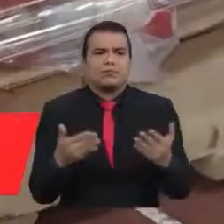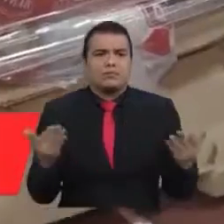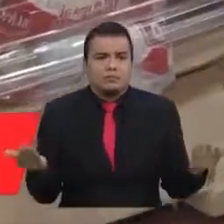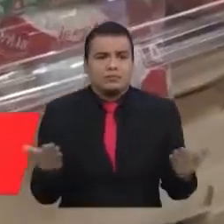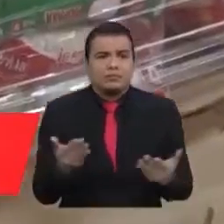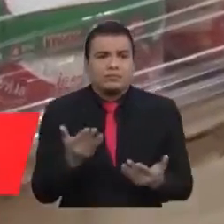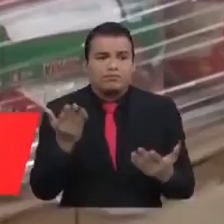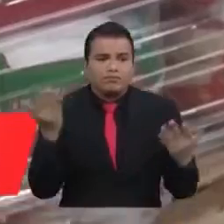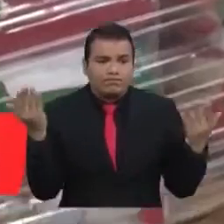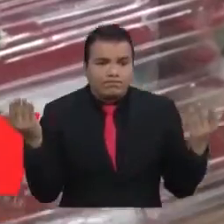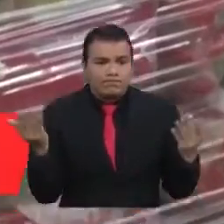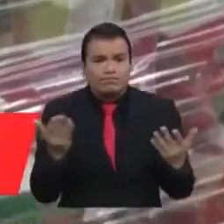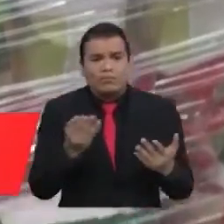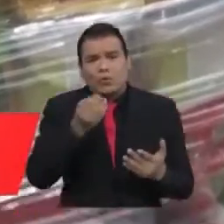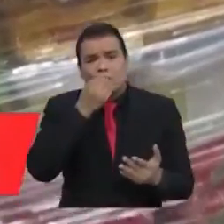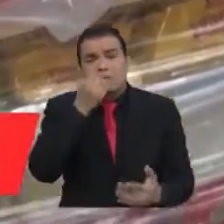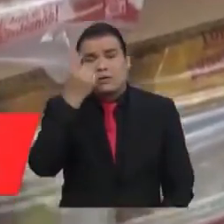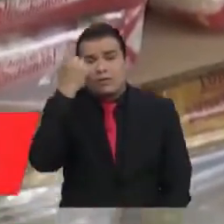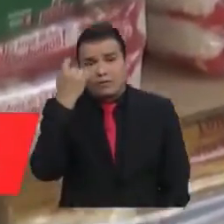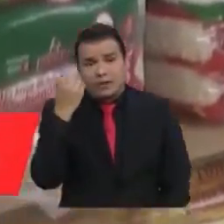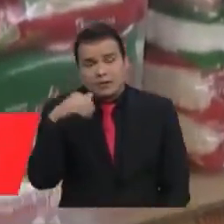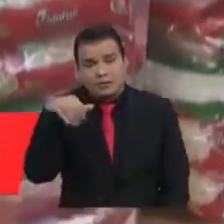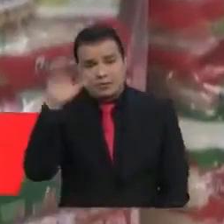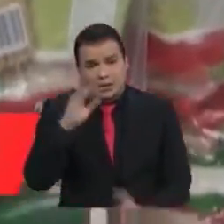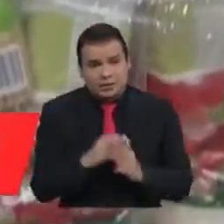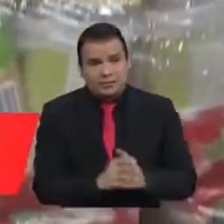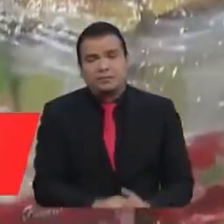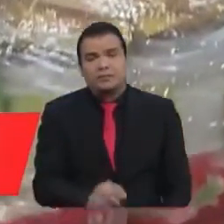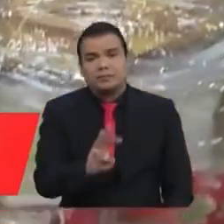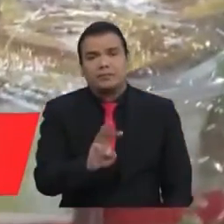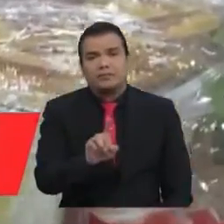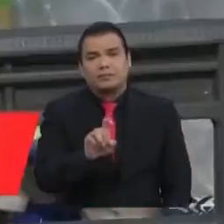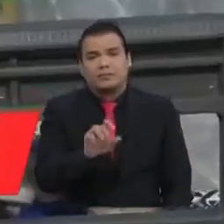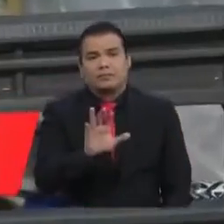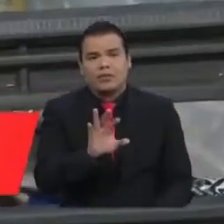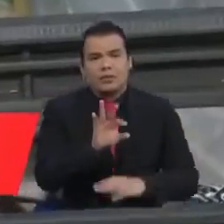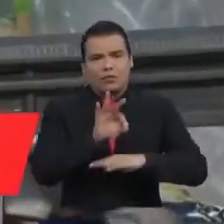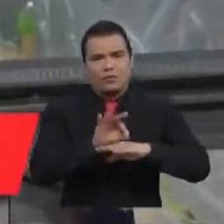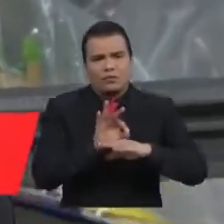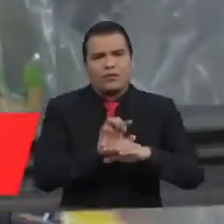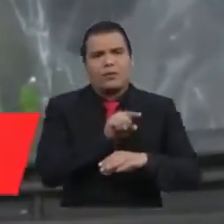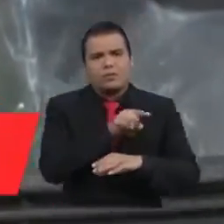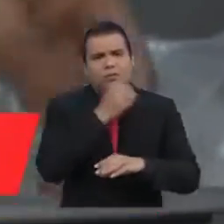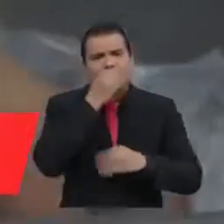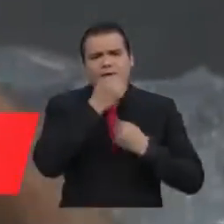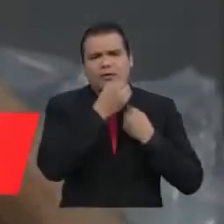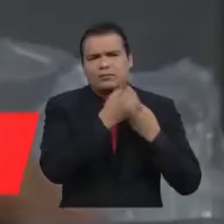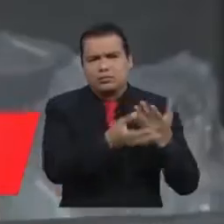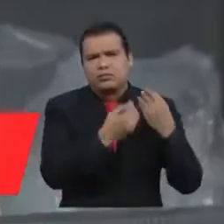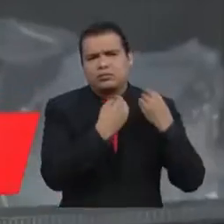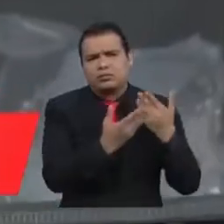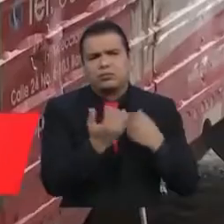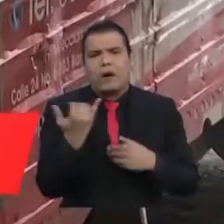allí precisamente una carencia de alimentos. Son 365 fundaciones las que reciben alimentos